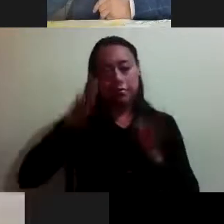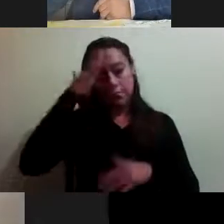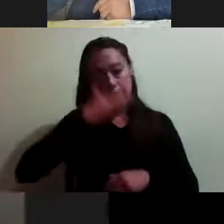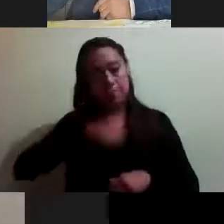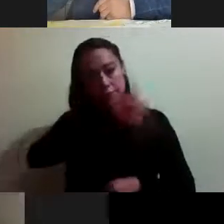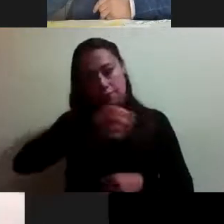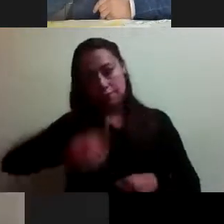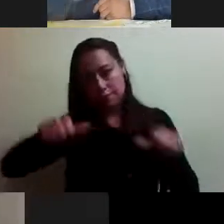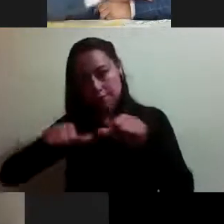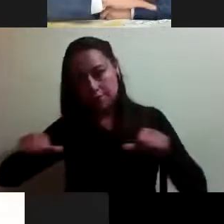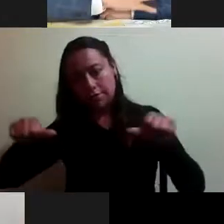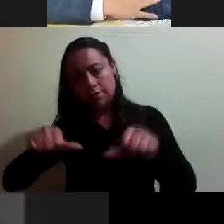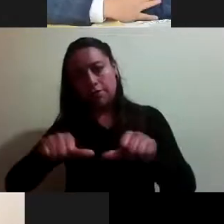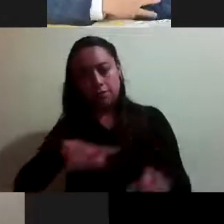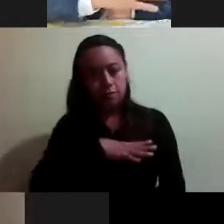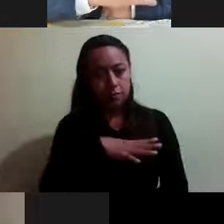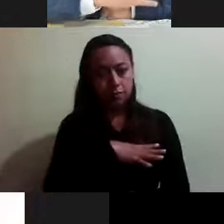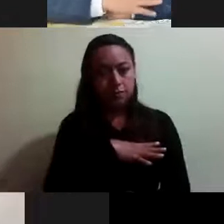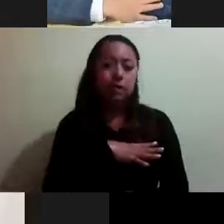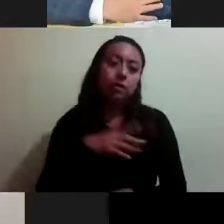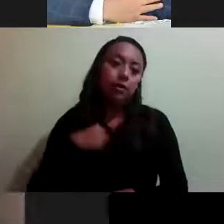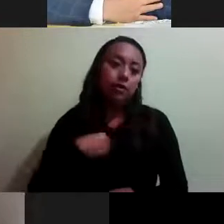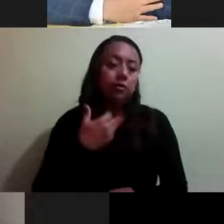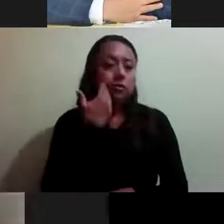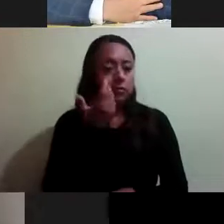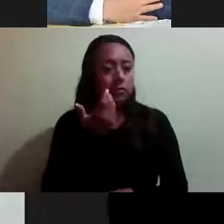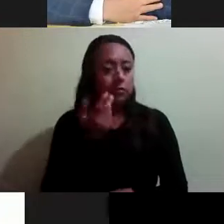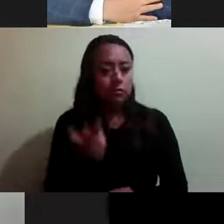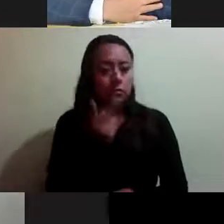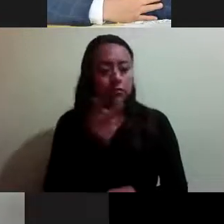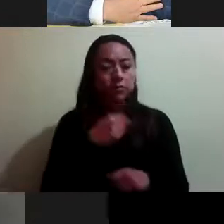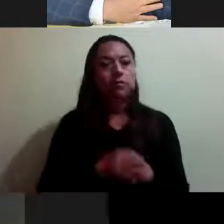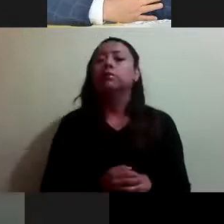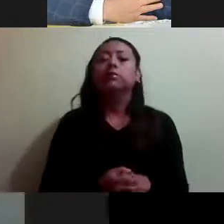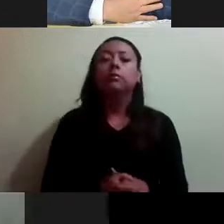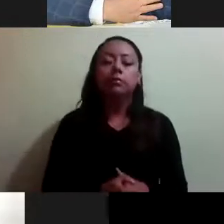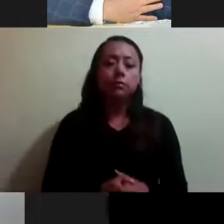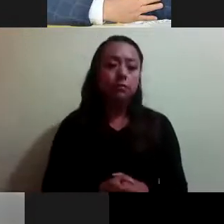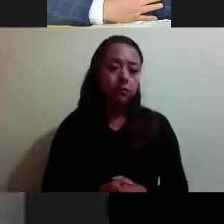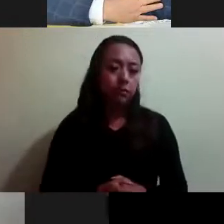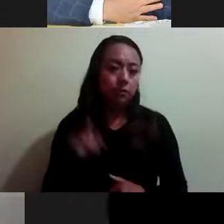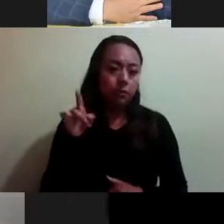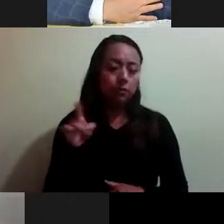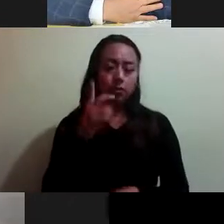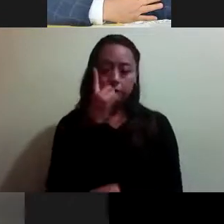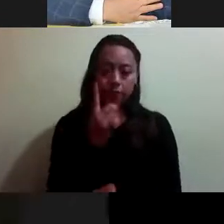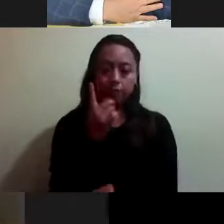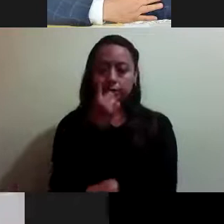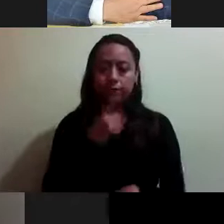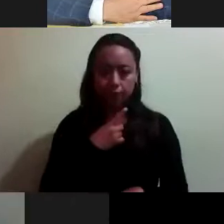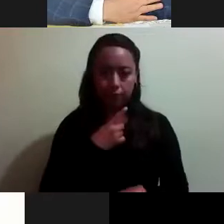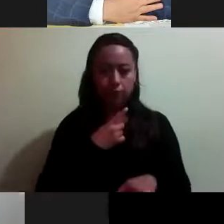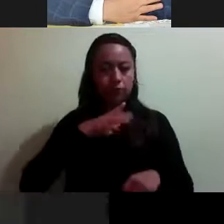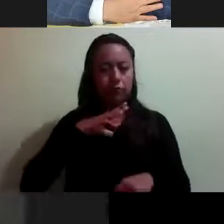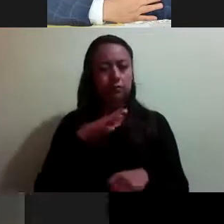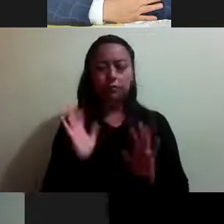quisiera preguntar, seguramente una persona con ustedes su experiencia rápidamente se toma medidas. Y básicamente mi pregunta